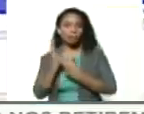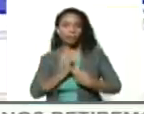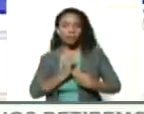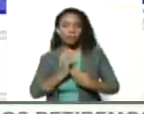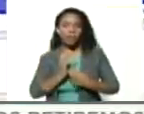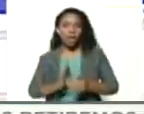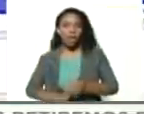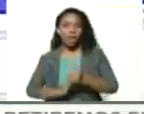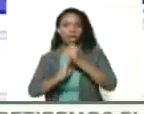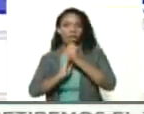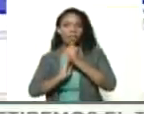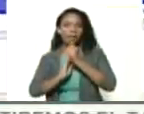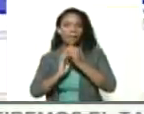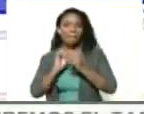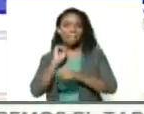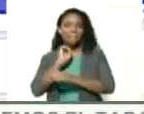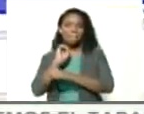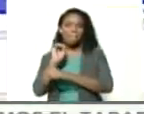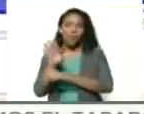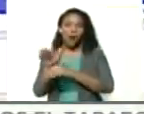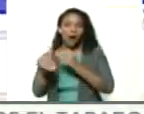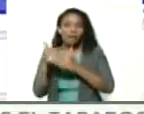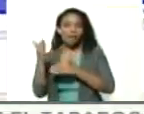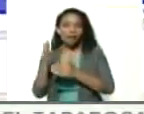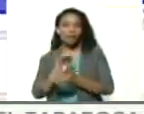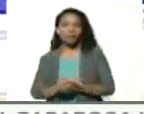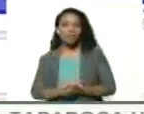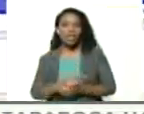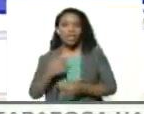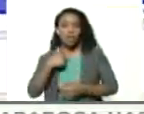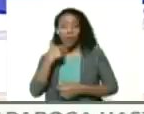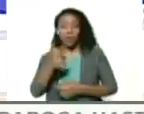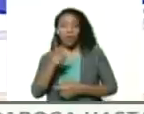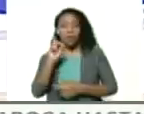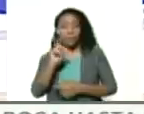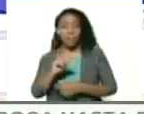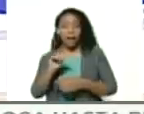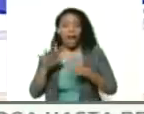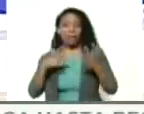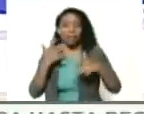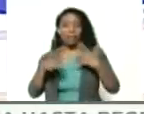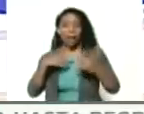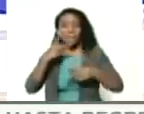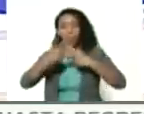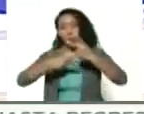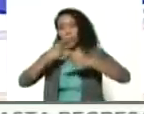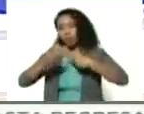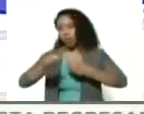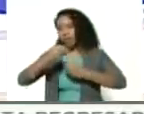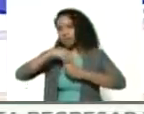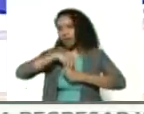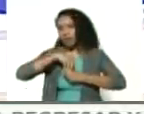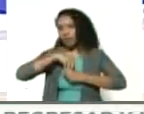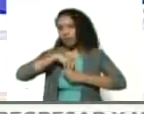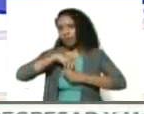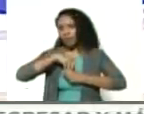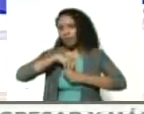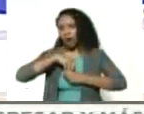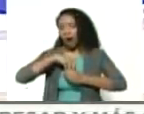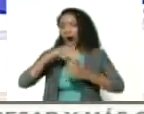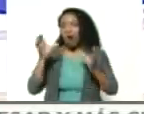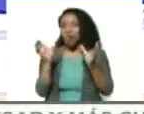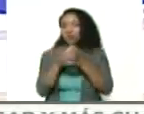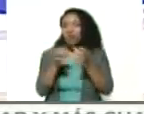delegaciones, enviados del exterior. Se los digo también a los actores políticos interno, a los